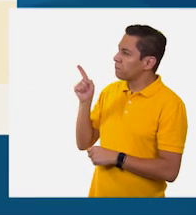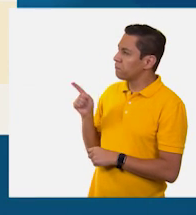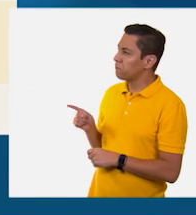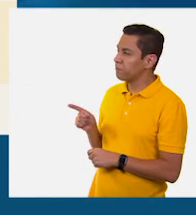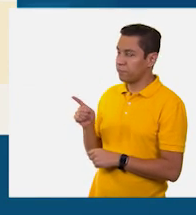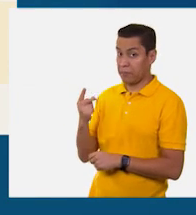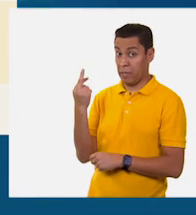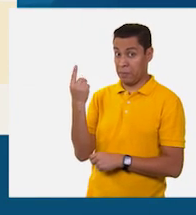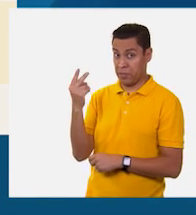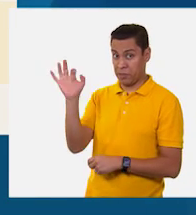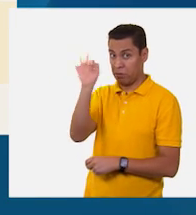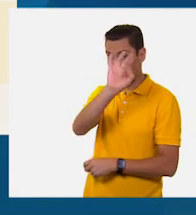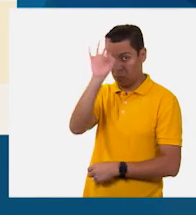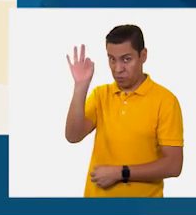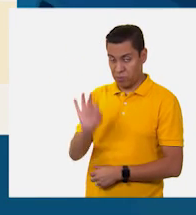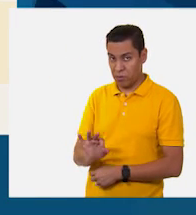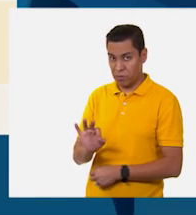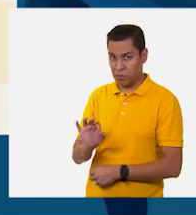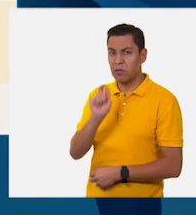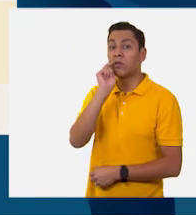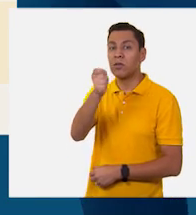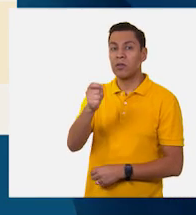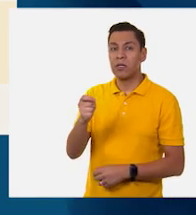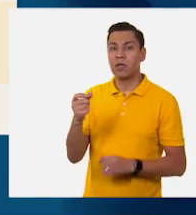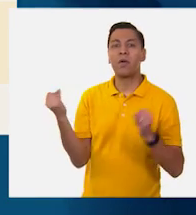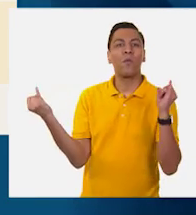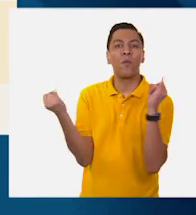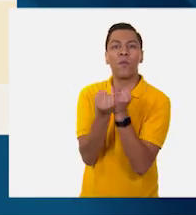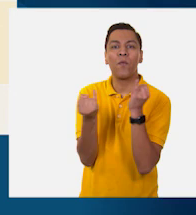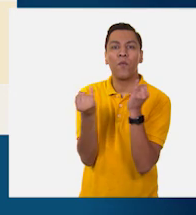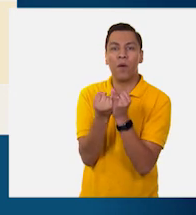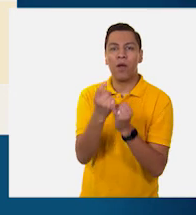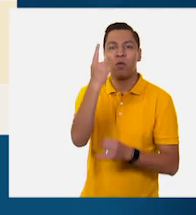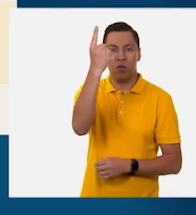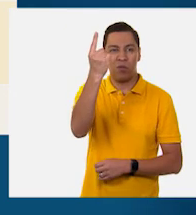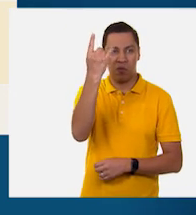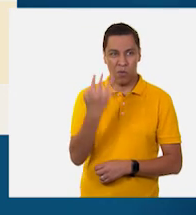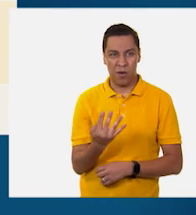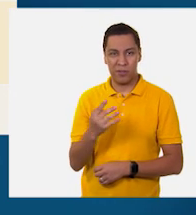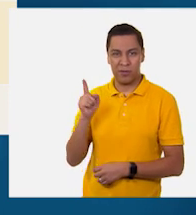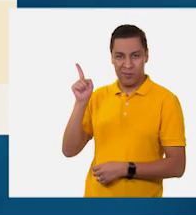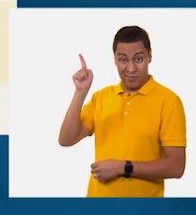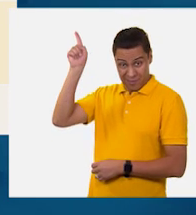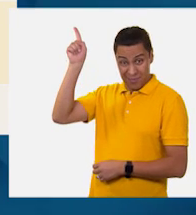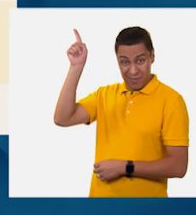que 25% es igual a un cuarto.